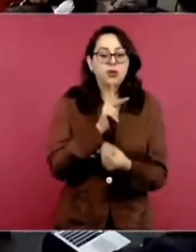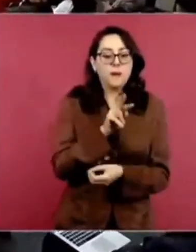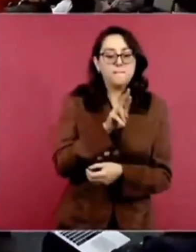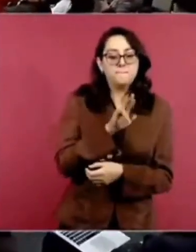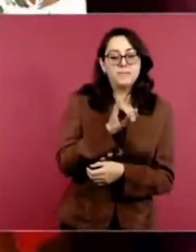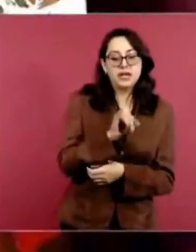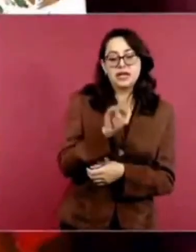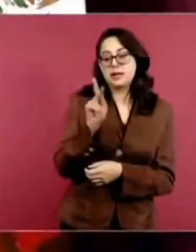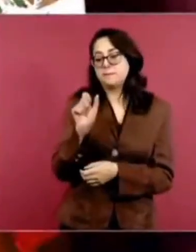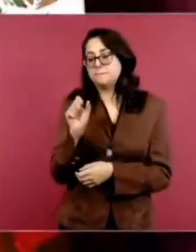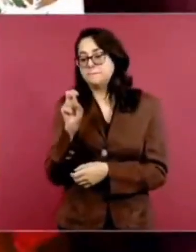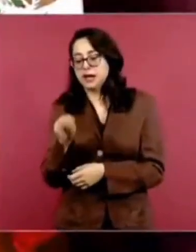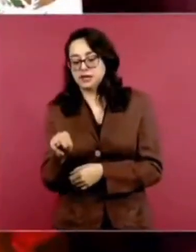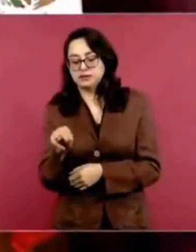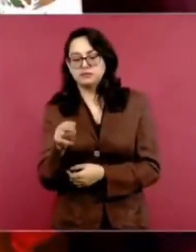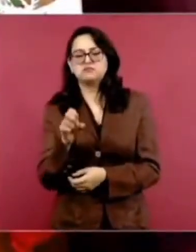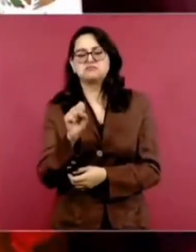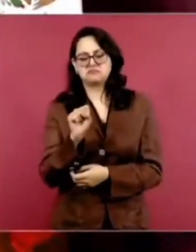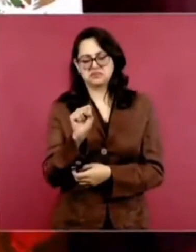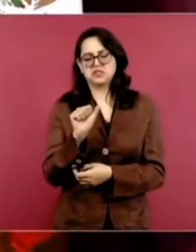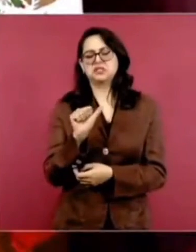con Salinas.